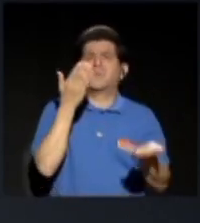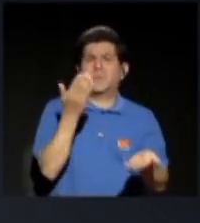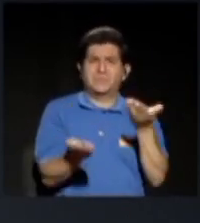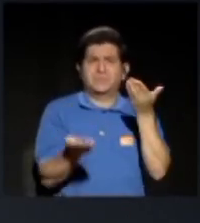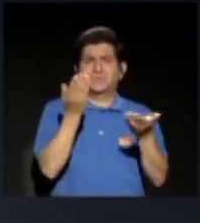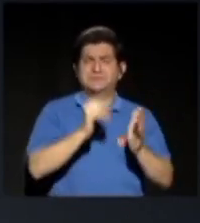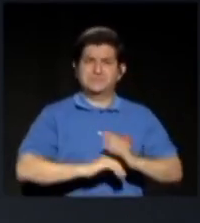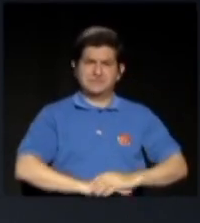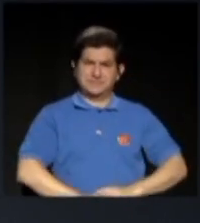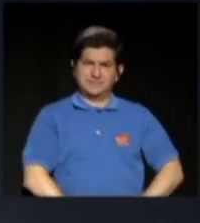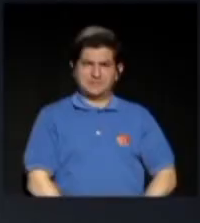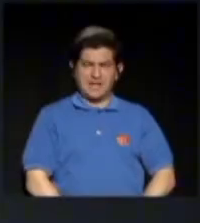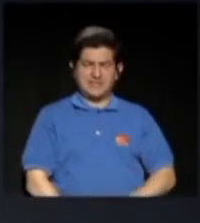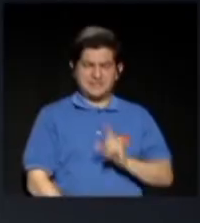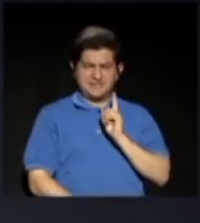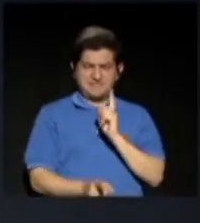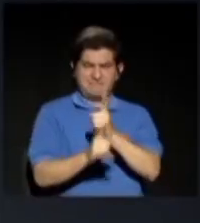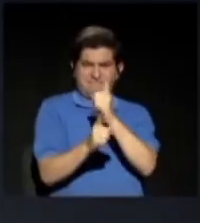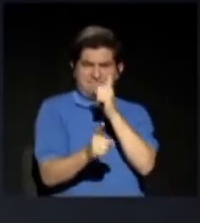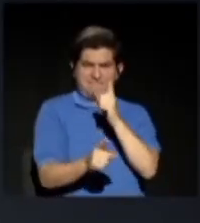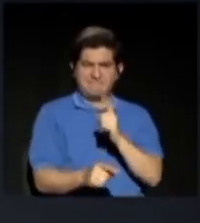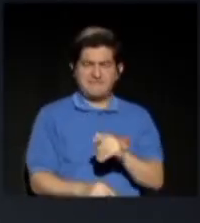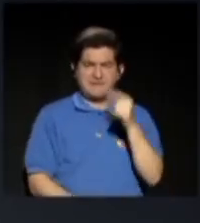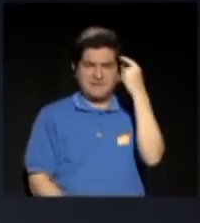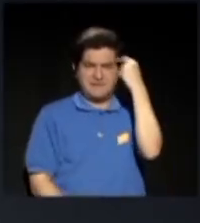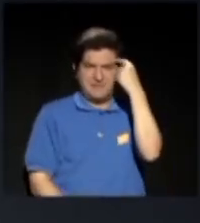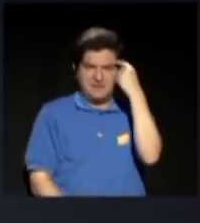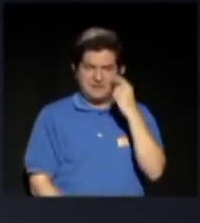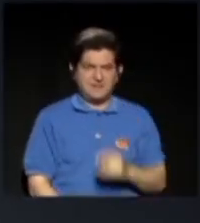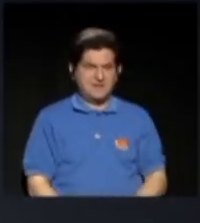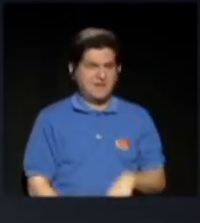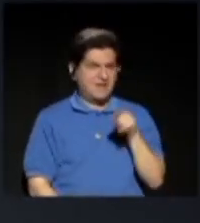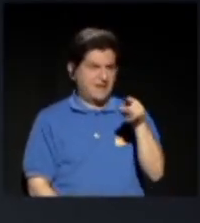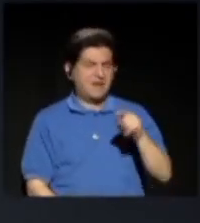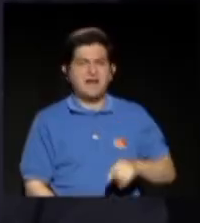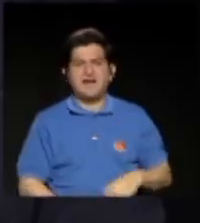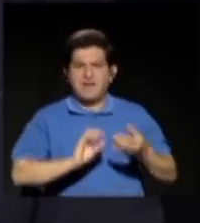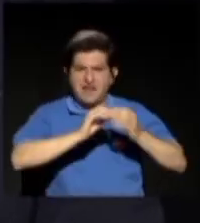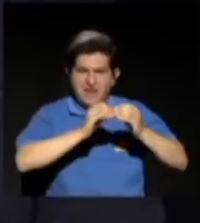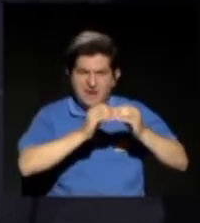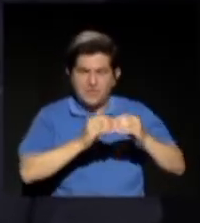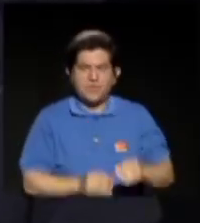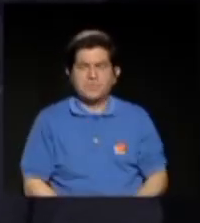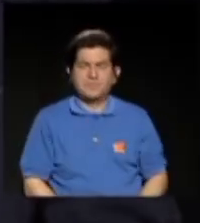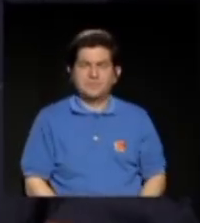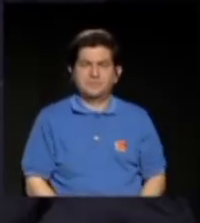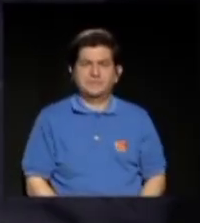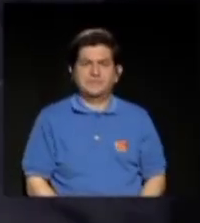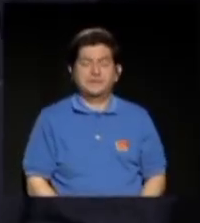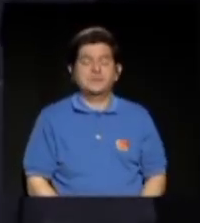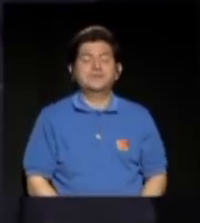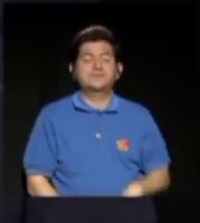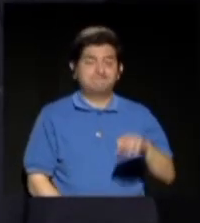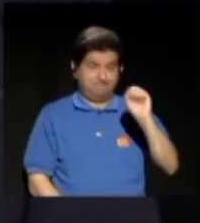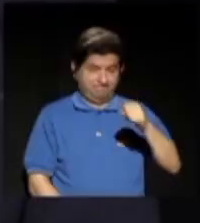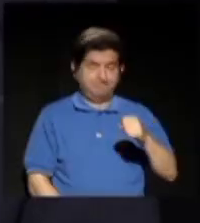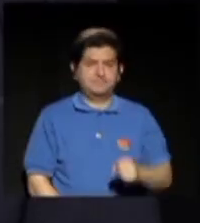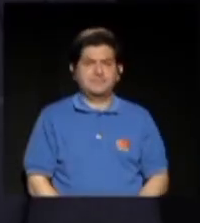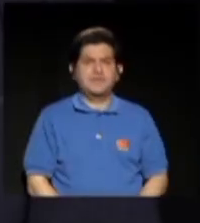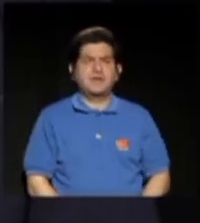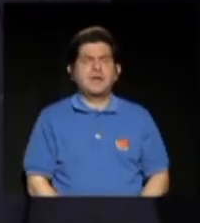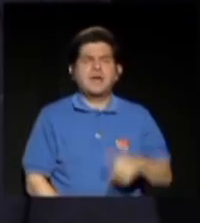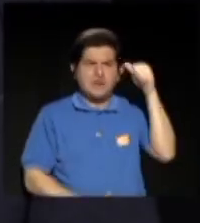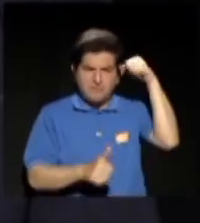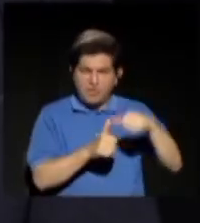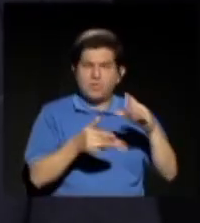son incorrectas a lo que corresponde al índice. Perdón. Bueno, efectivamente, y retomando algunos de los comentarios que